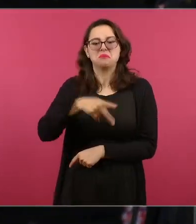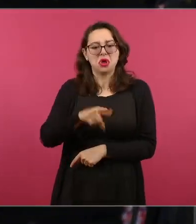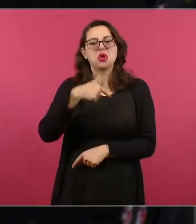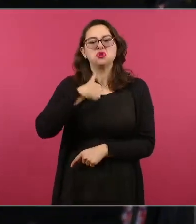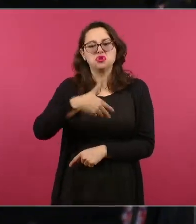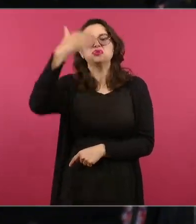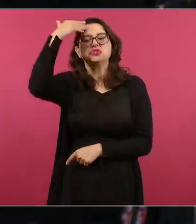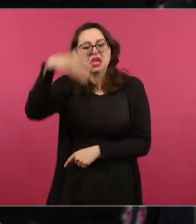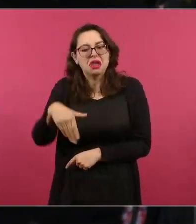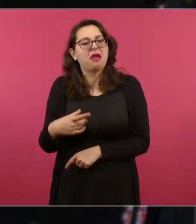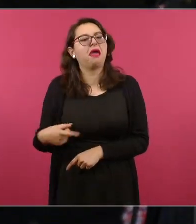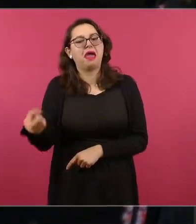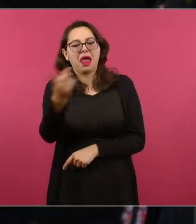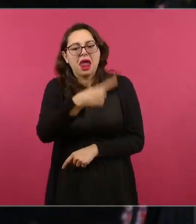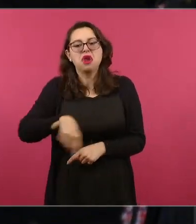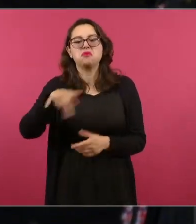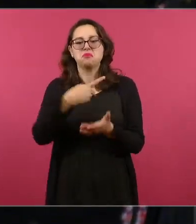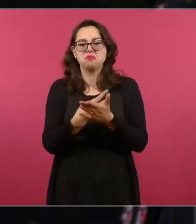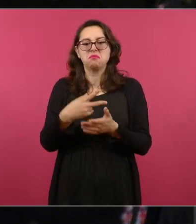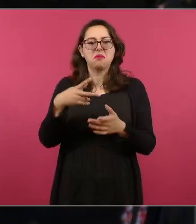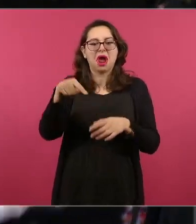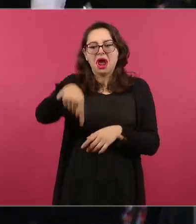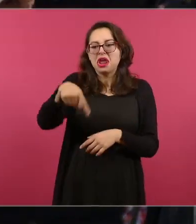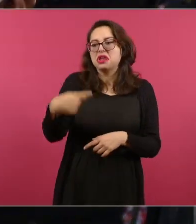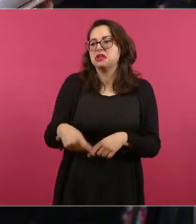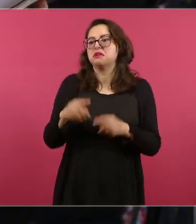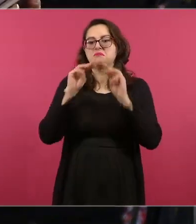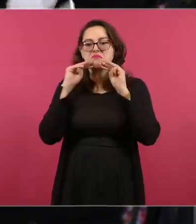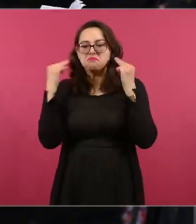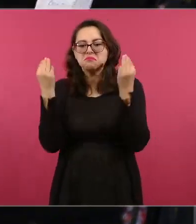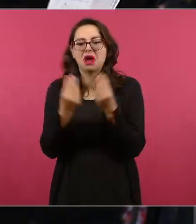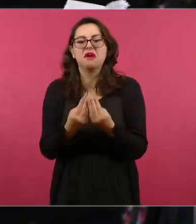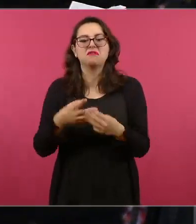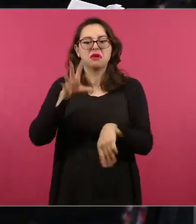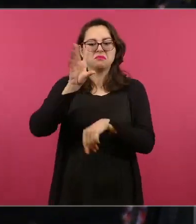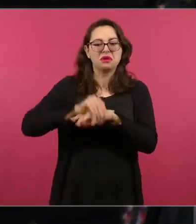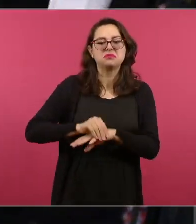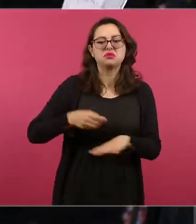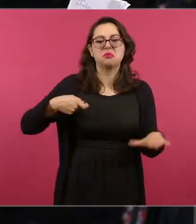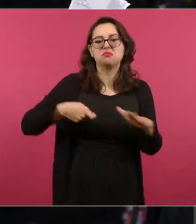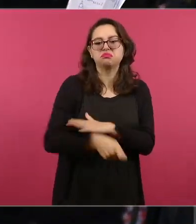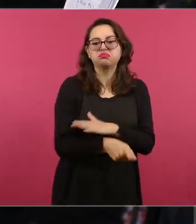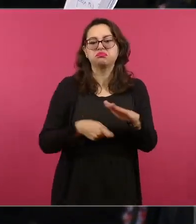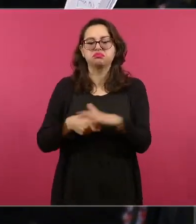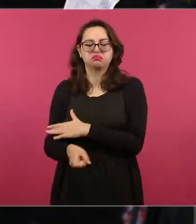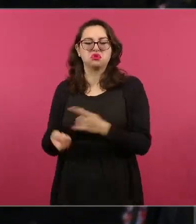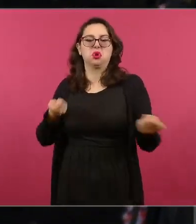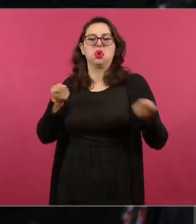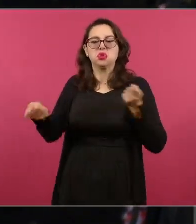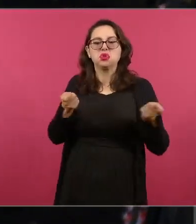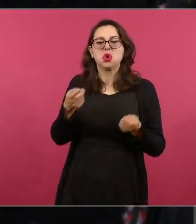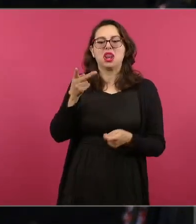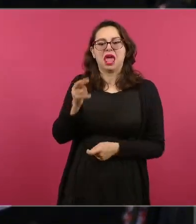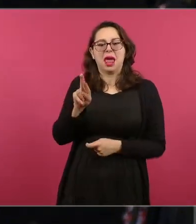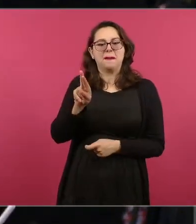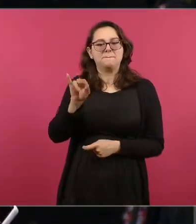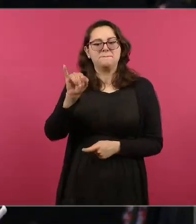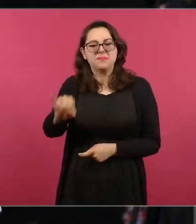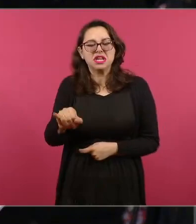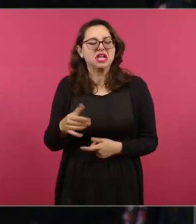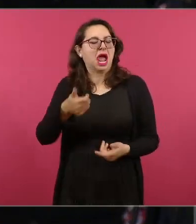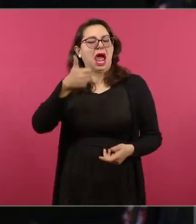y como medio veces nos dábamos cuenta, pero nadie podía decir nada porque estaban vendidos, es puro PRI. Siempre he sido una